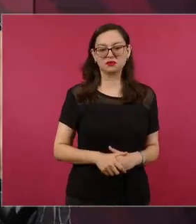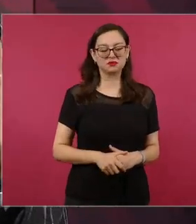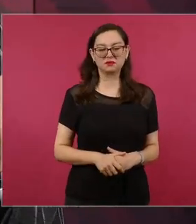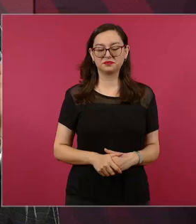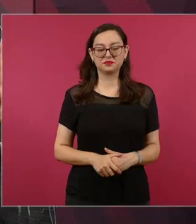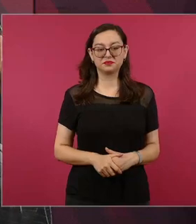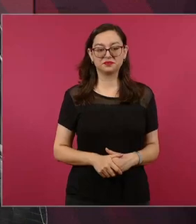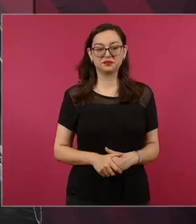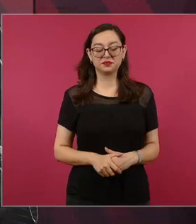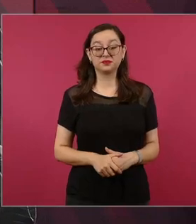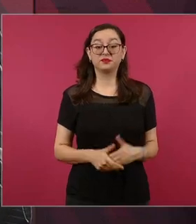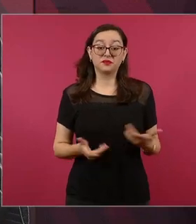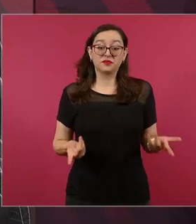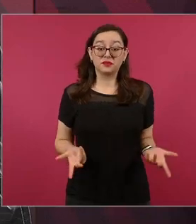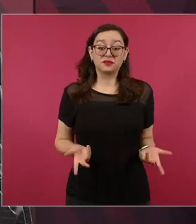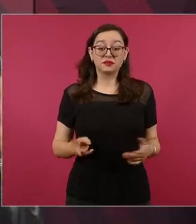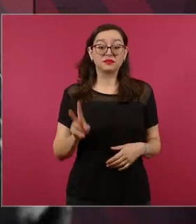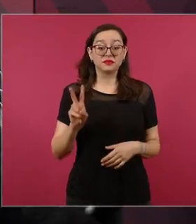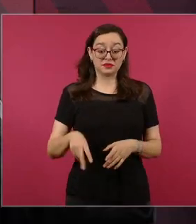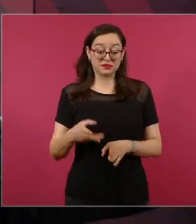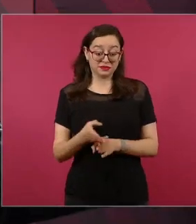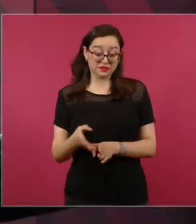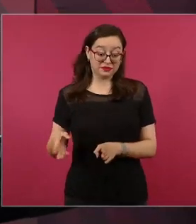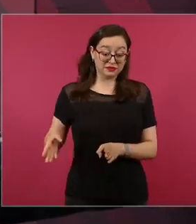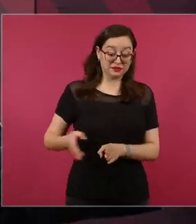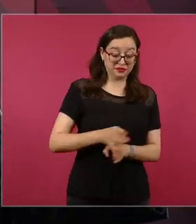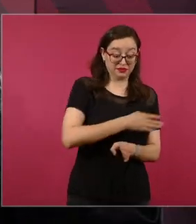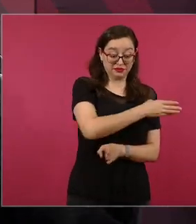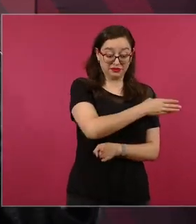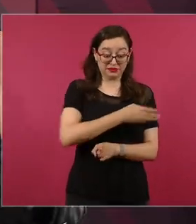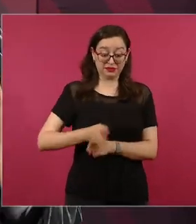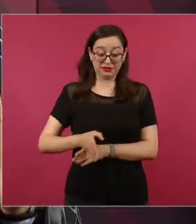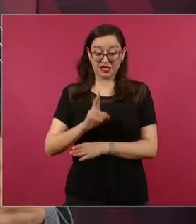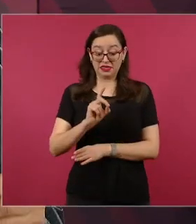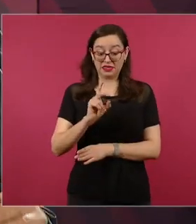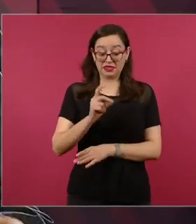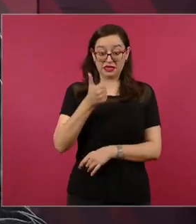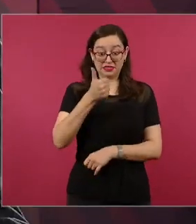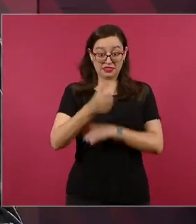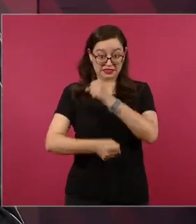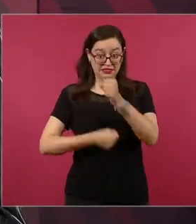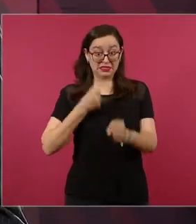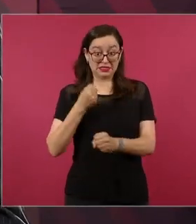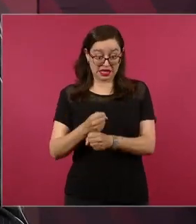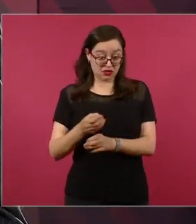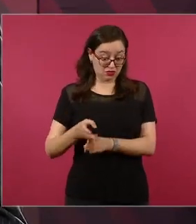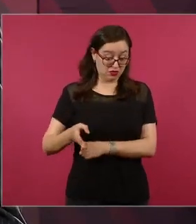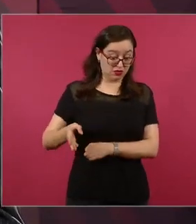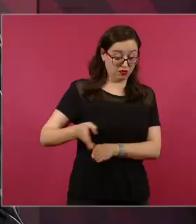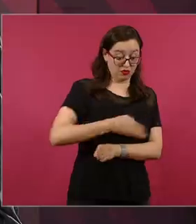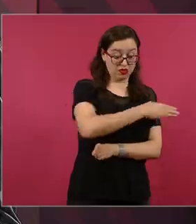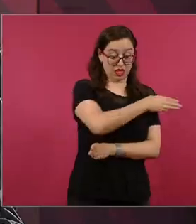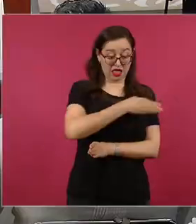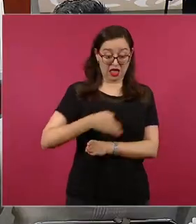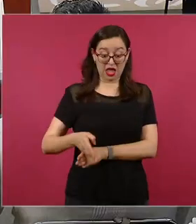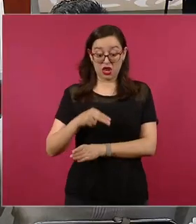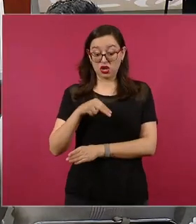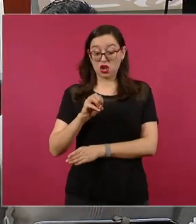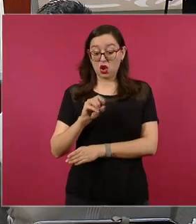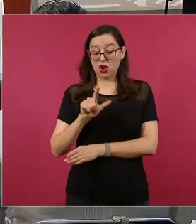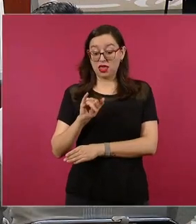estábamos en plena decadencia. Todo el periodo neoliberal al que ellos